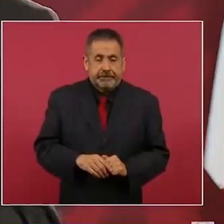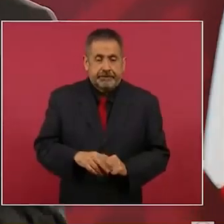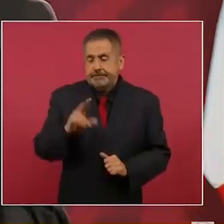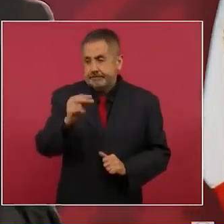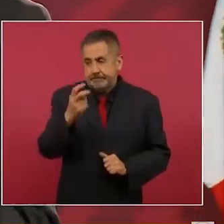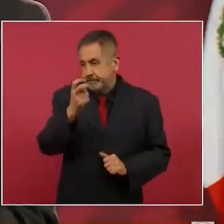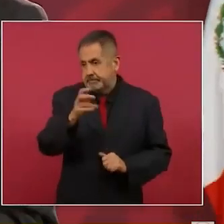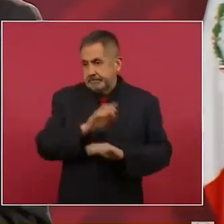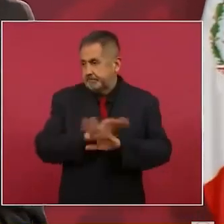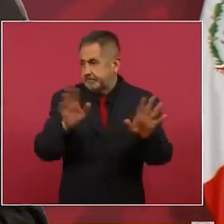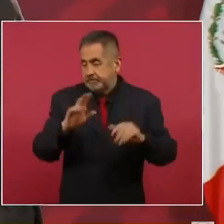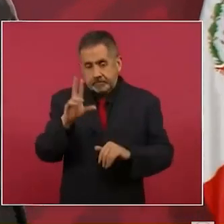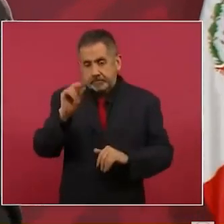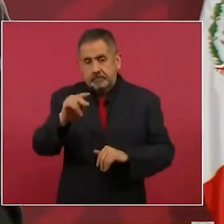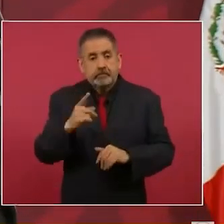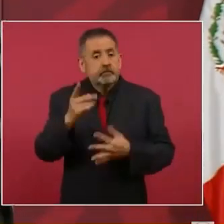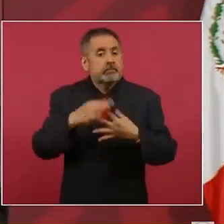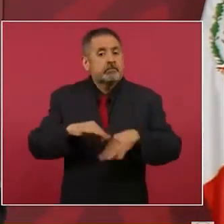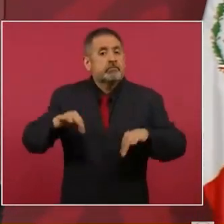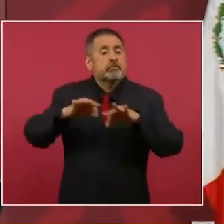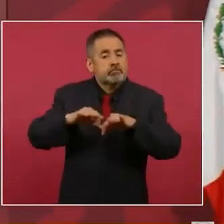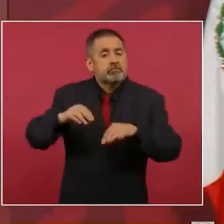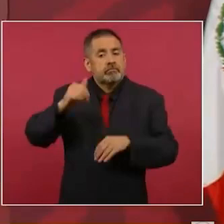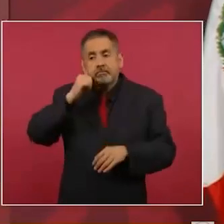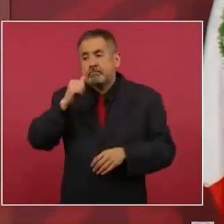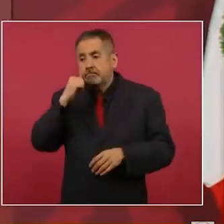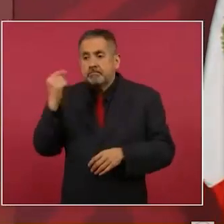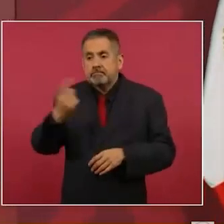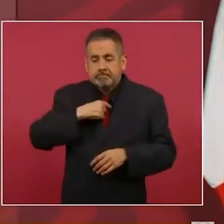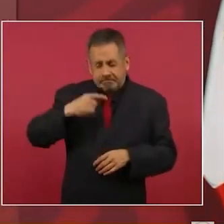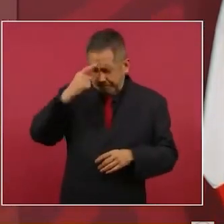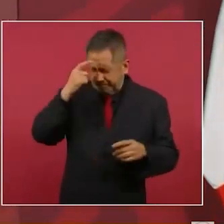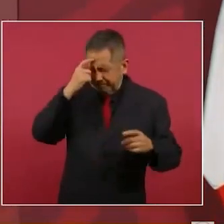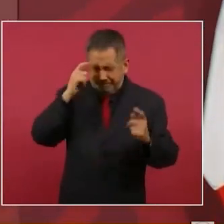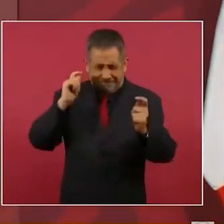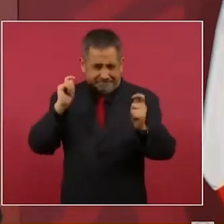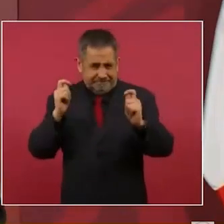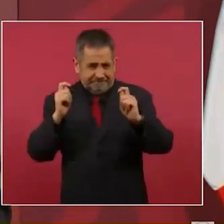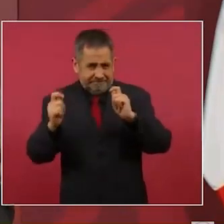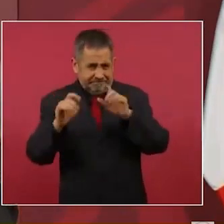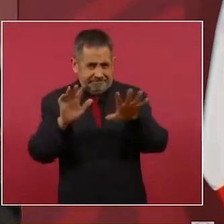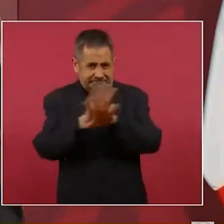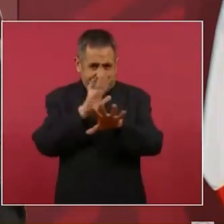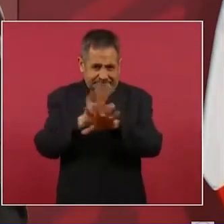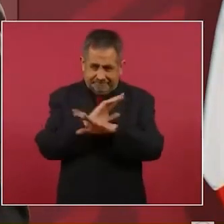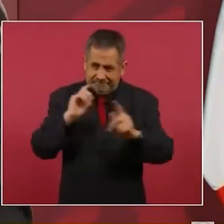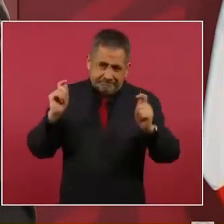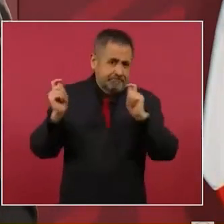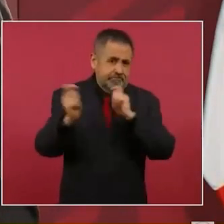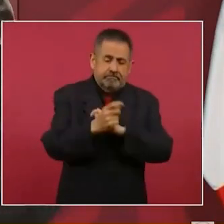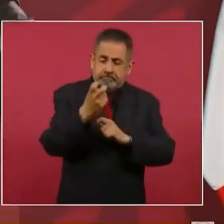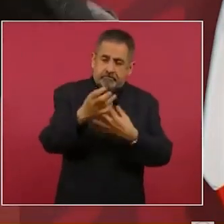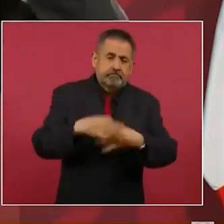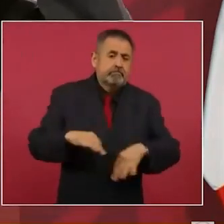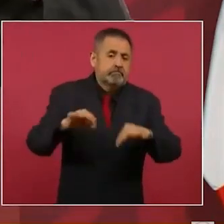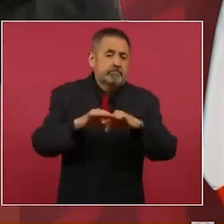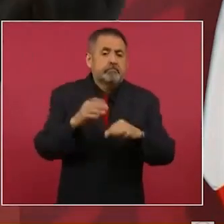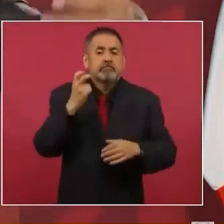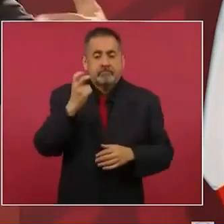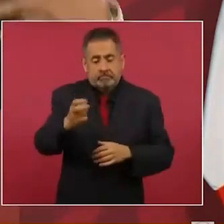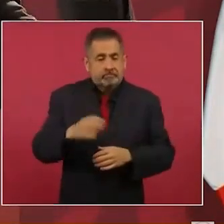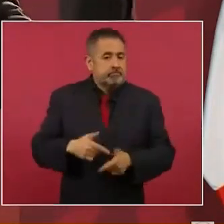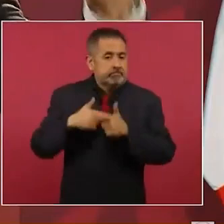por eso es muy importante seguir con la revolución de las conciencias porque